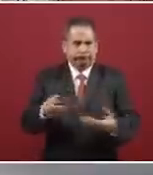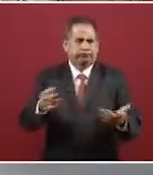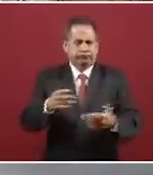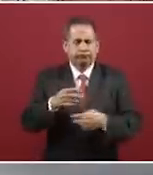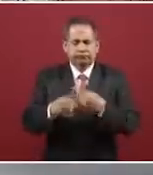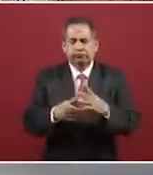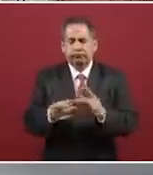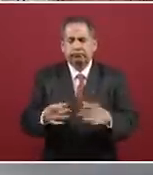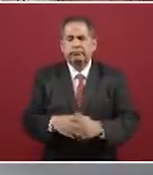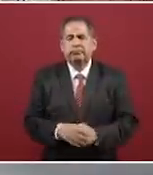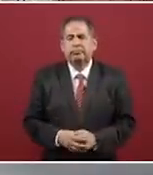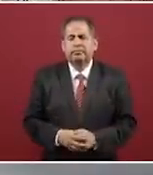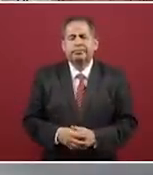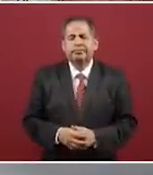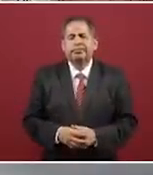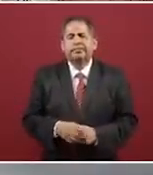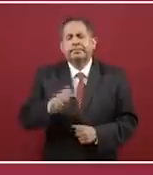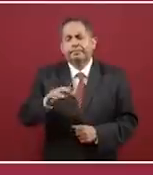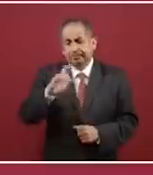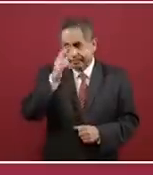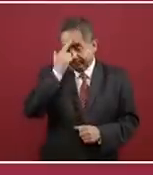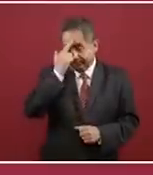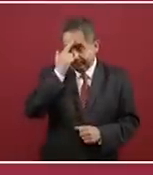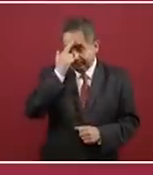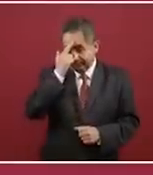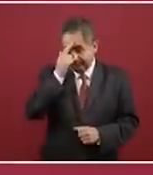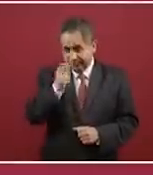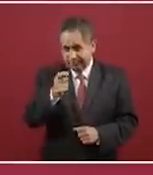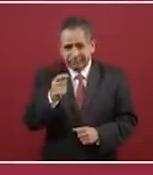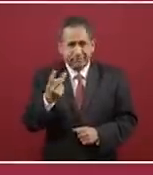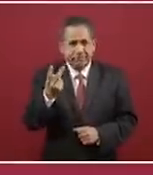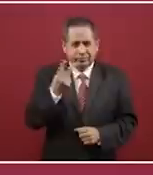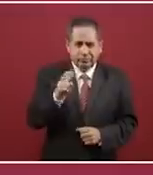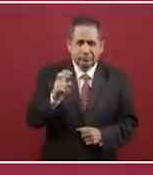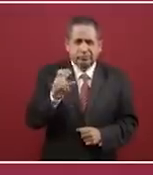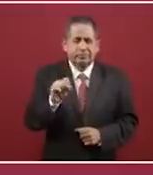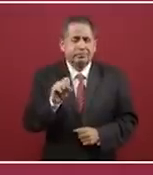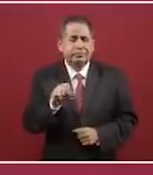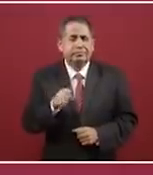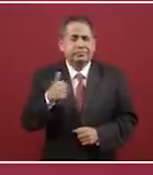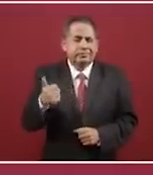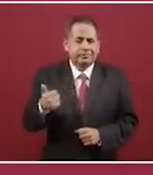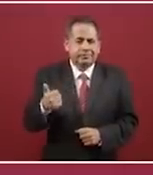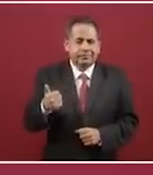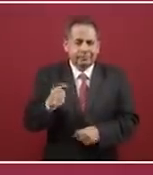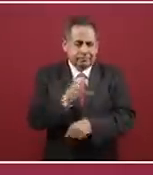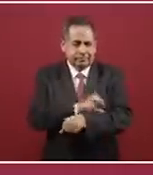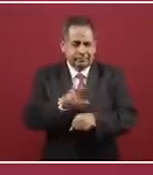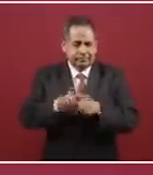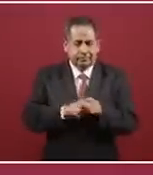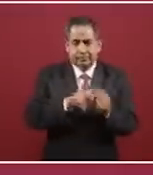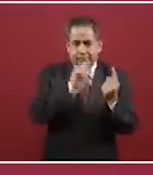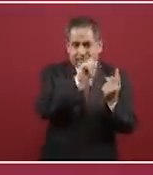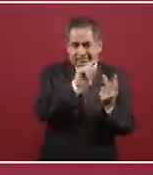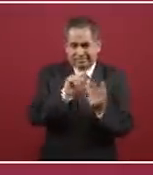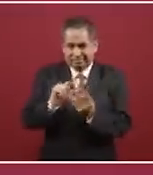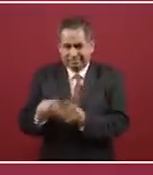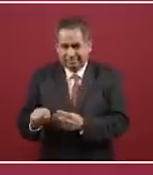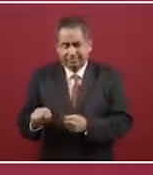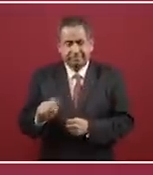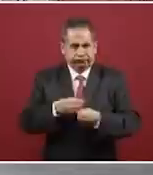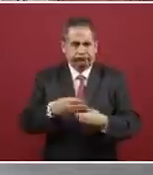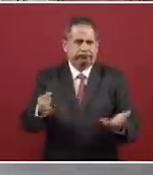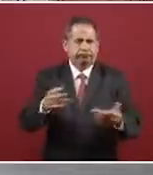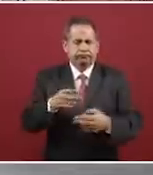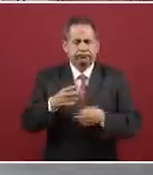el primer mandatario comentó que ya es posible que la guardia nacional inició operaciones pese a que faltan por aprobar las leyes